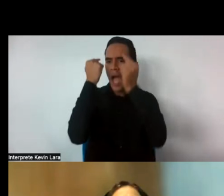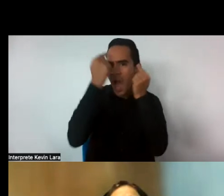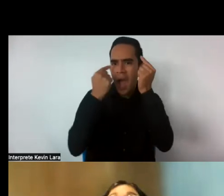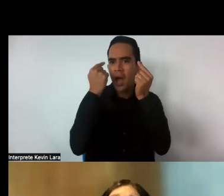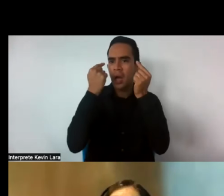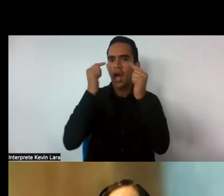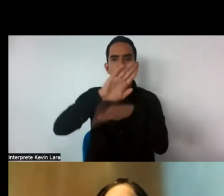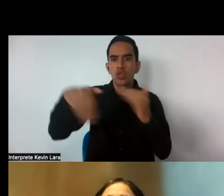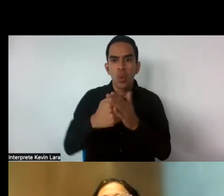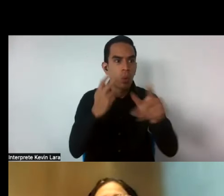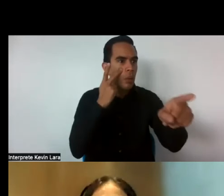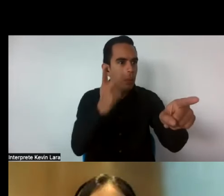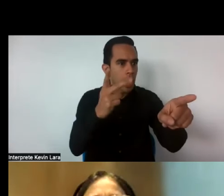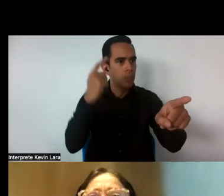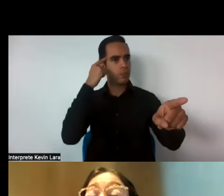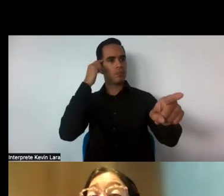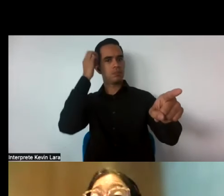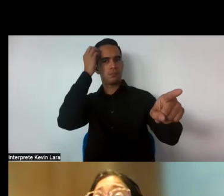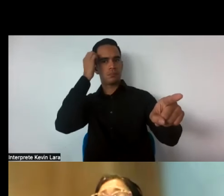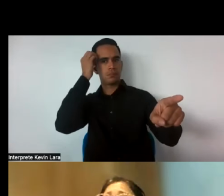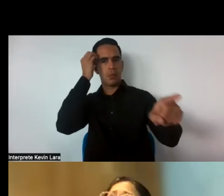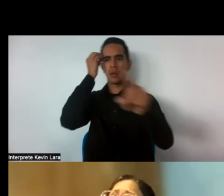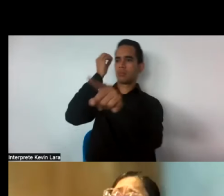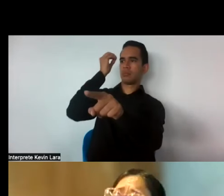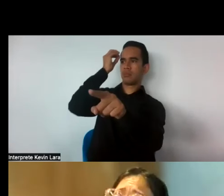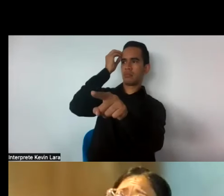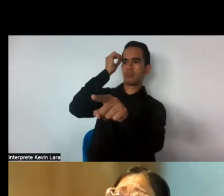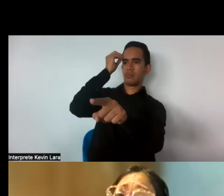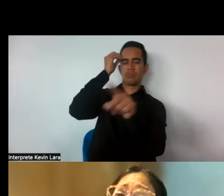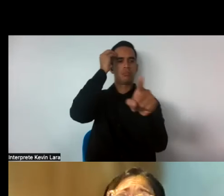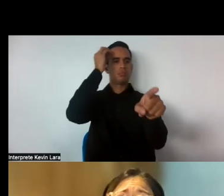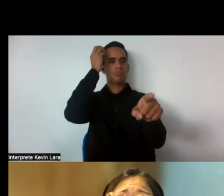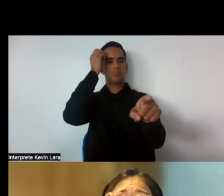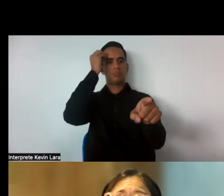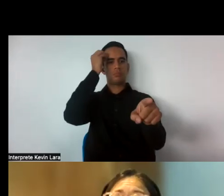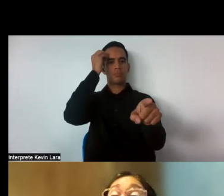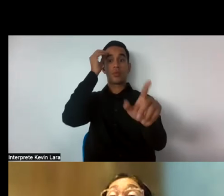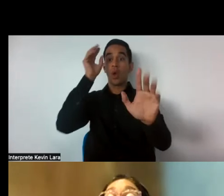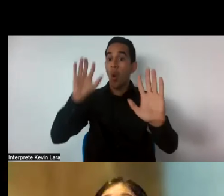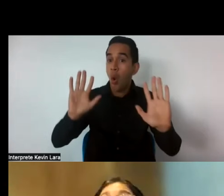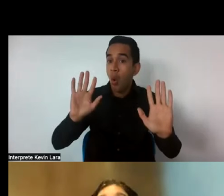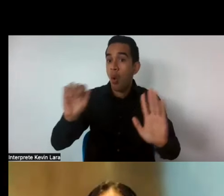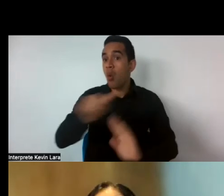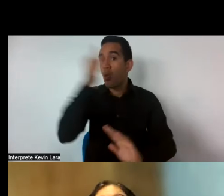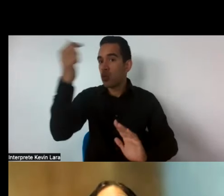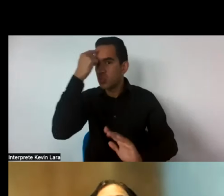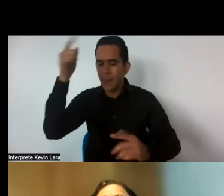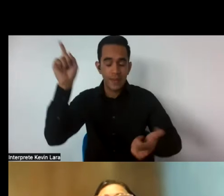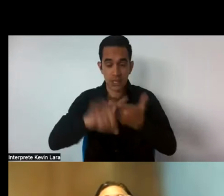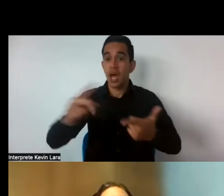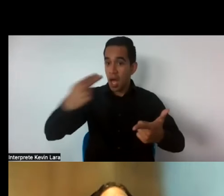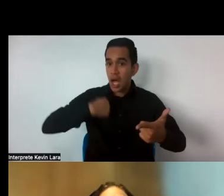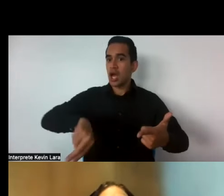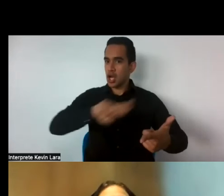todo. O que en ocasiones las personas son 100% emocionales. Y en este